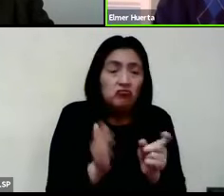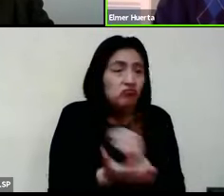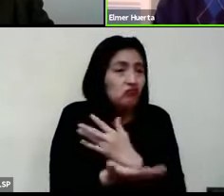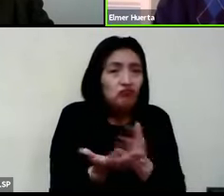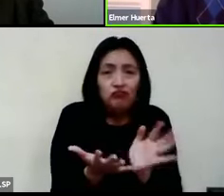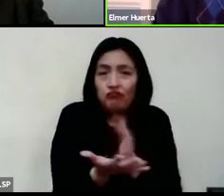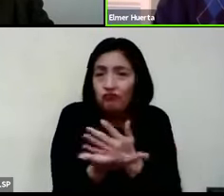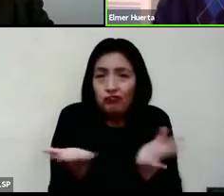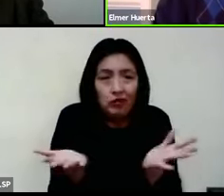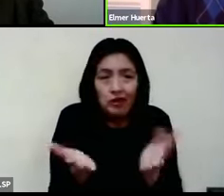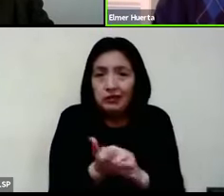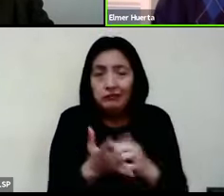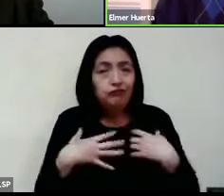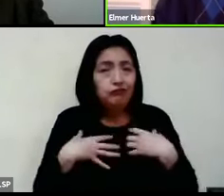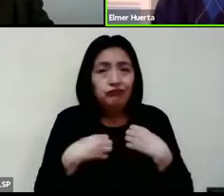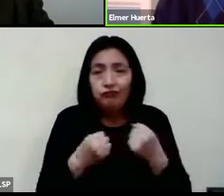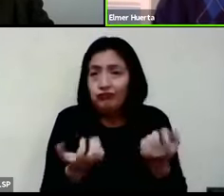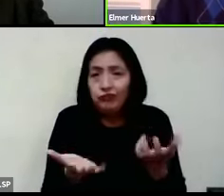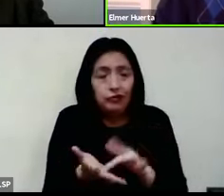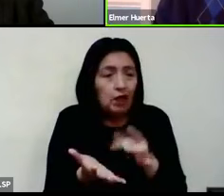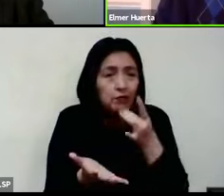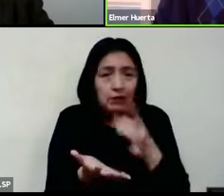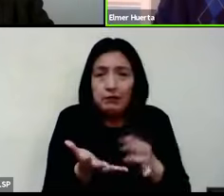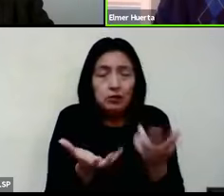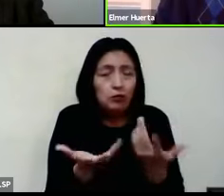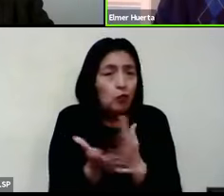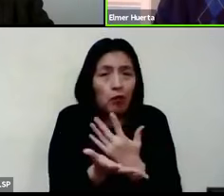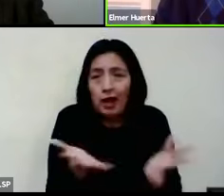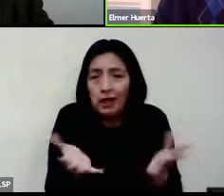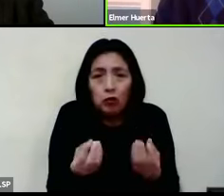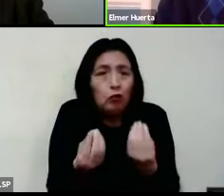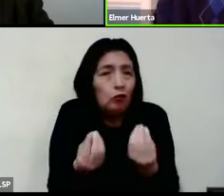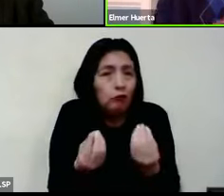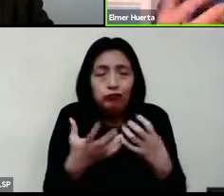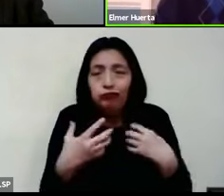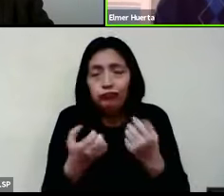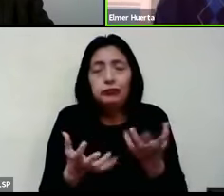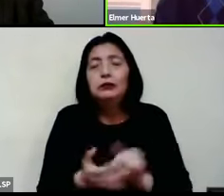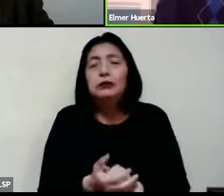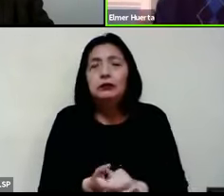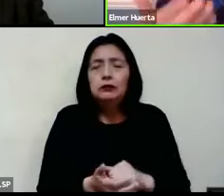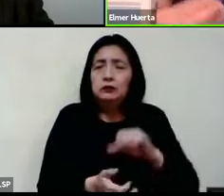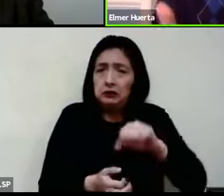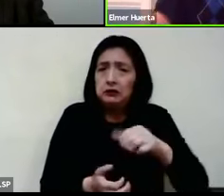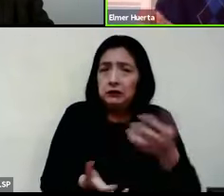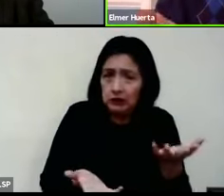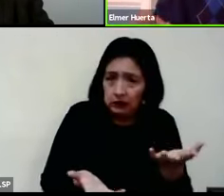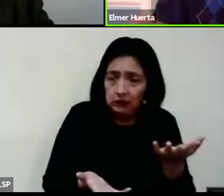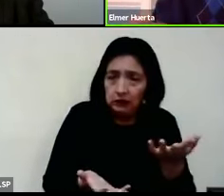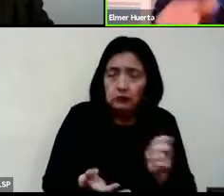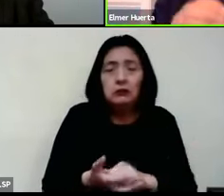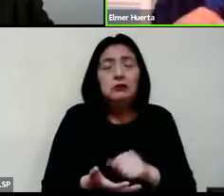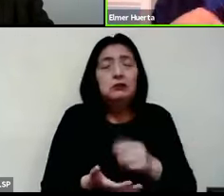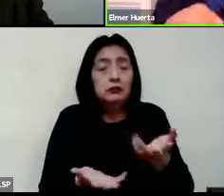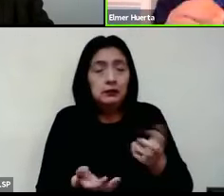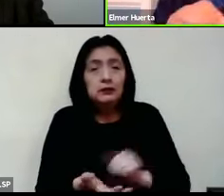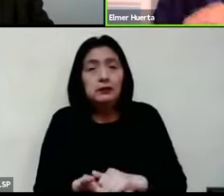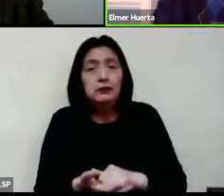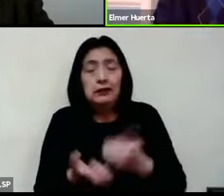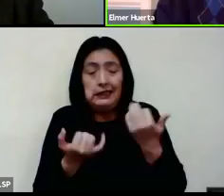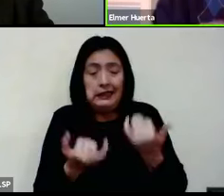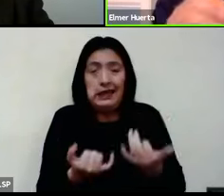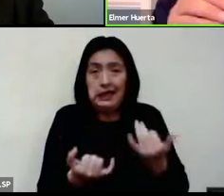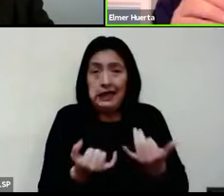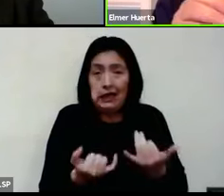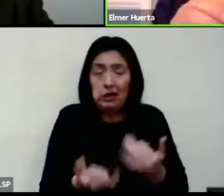tiene remedio, no tiene curación específica. Lo que hay, y esto es algo que se acaba de